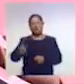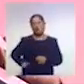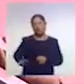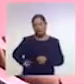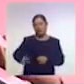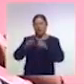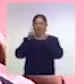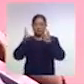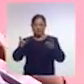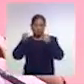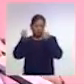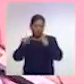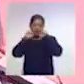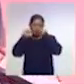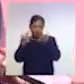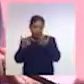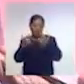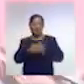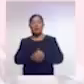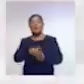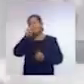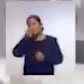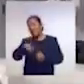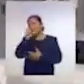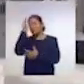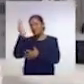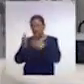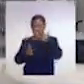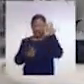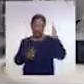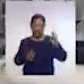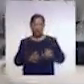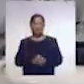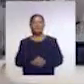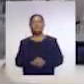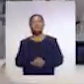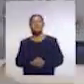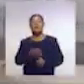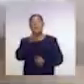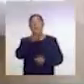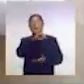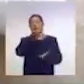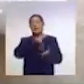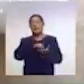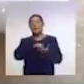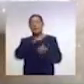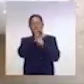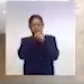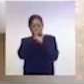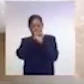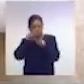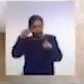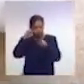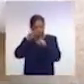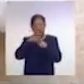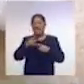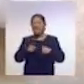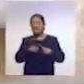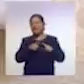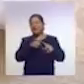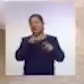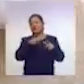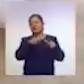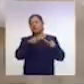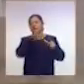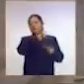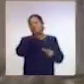social y el medio ambiente. Este centro estará destinado a desarrollar investigaciones en diferentes áreas, tomando